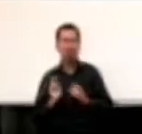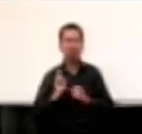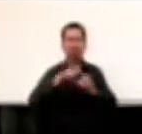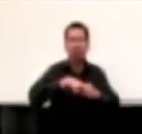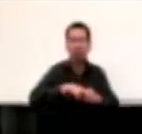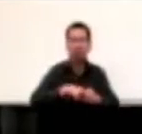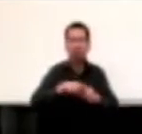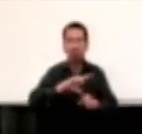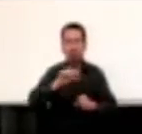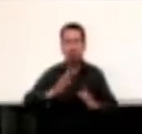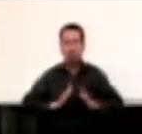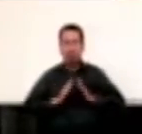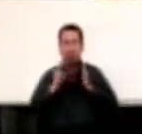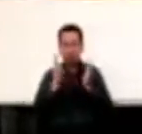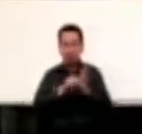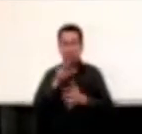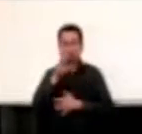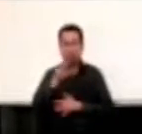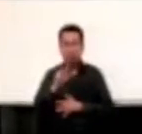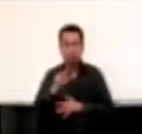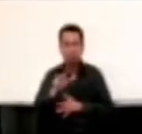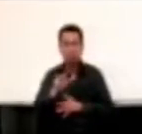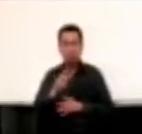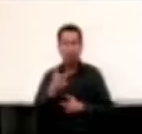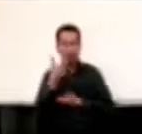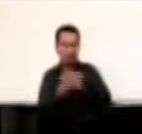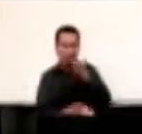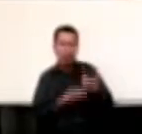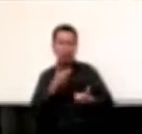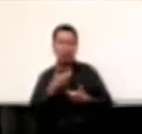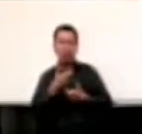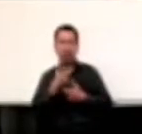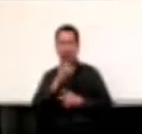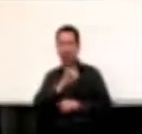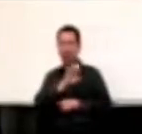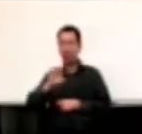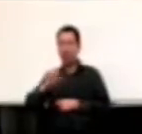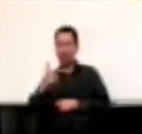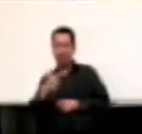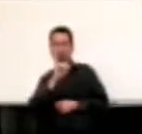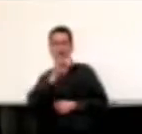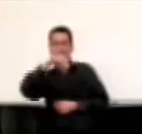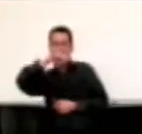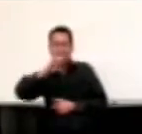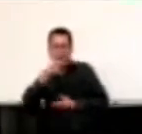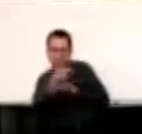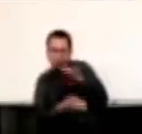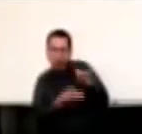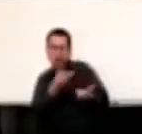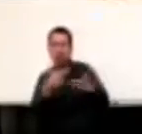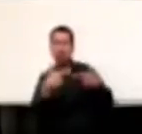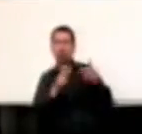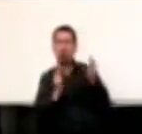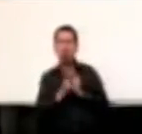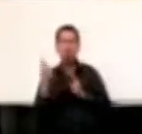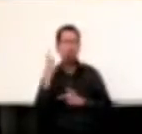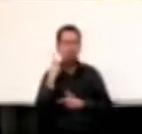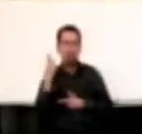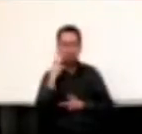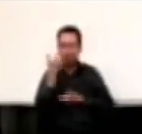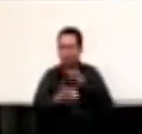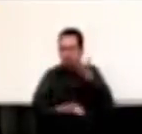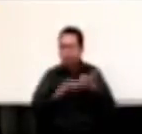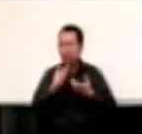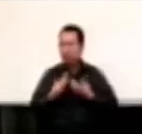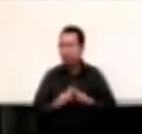la elección de 2018 es que no importa qué tan bien financiemos a los partidos, no importa qué tanto hagamos reglas de juego que favorezcan que la competencia